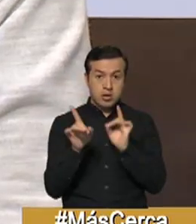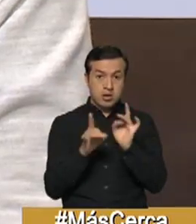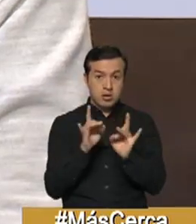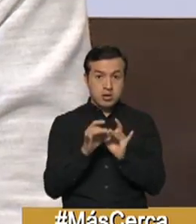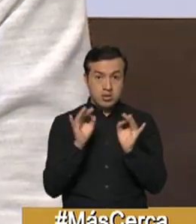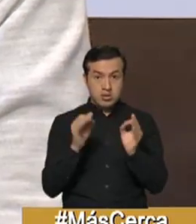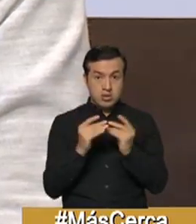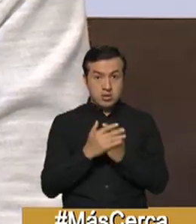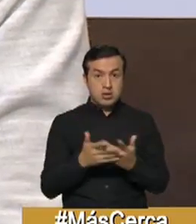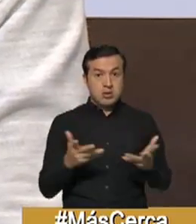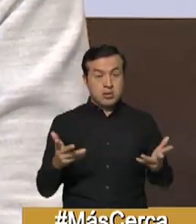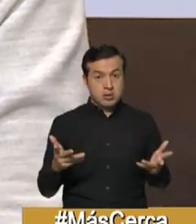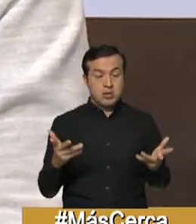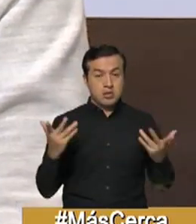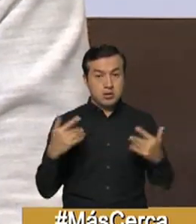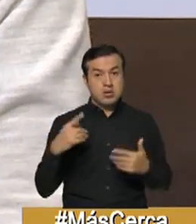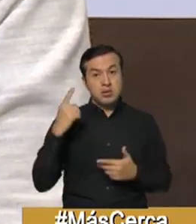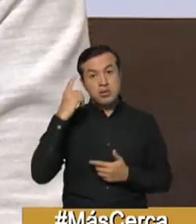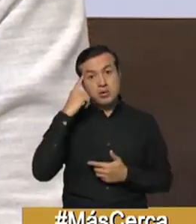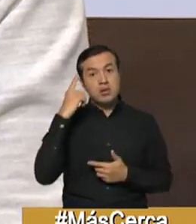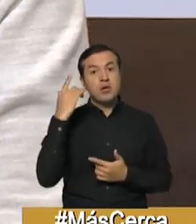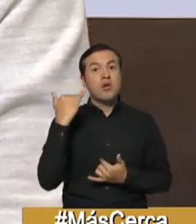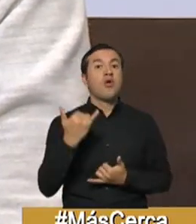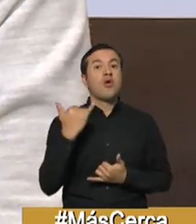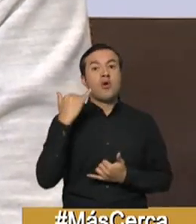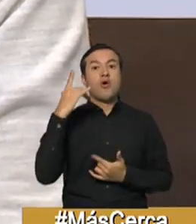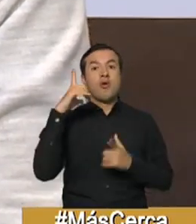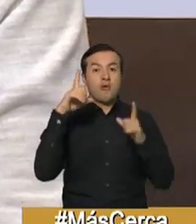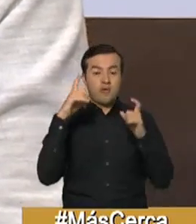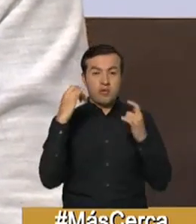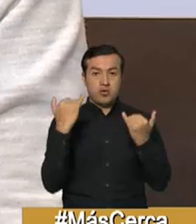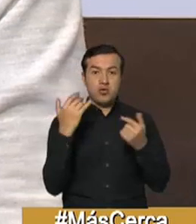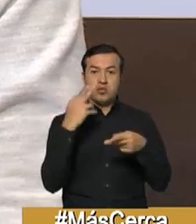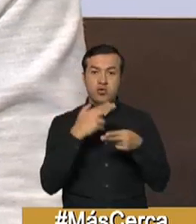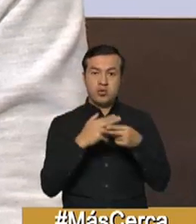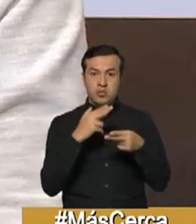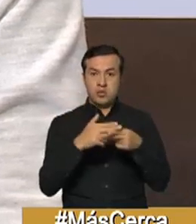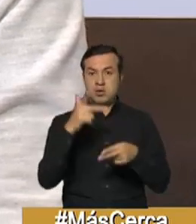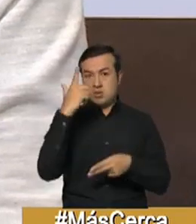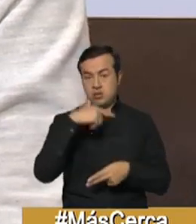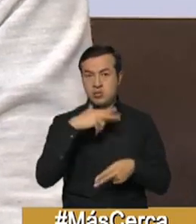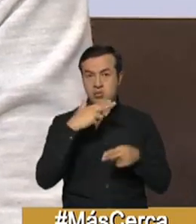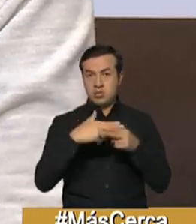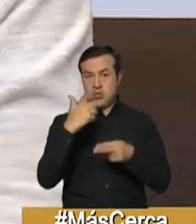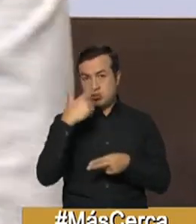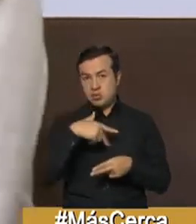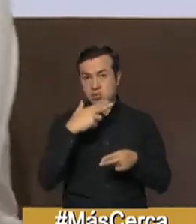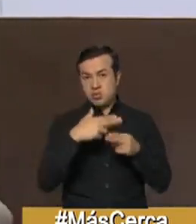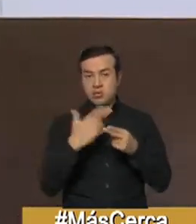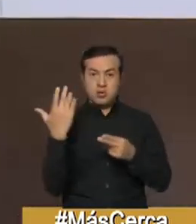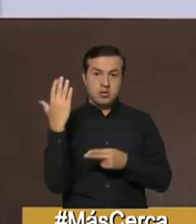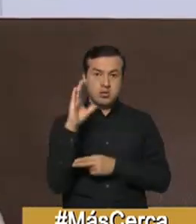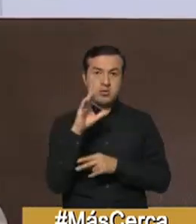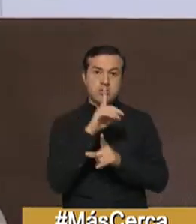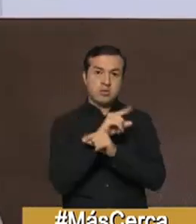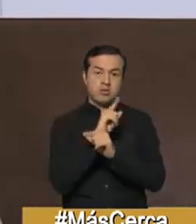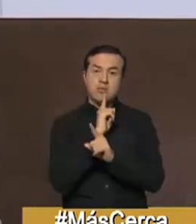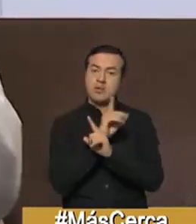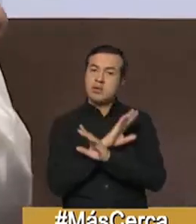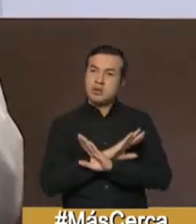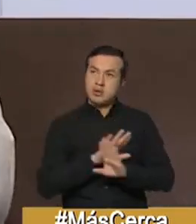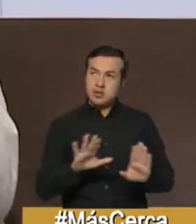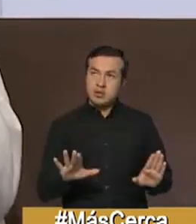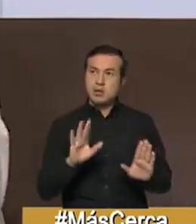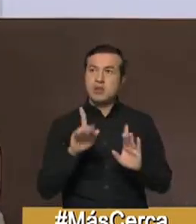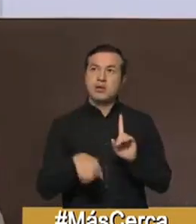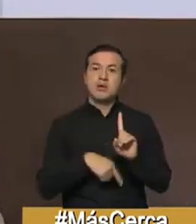posible, que sean obviamente fotos actuales, el nombre de la persona que lo remite a Twitter y con eso, y que le